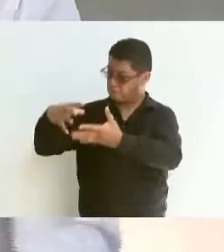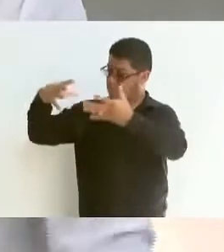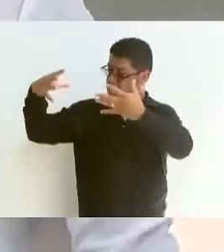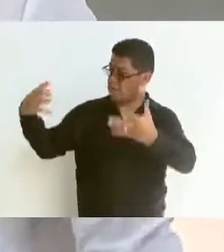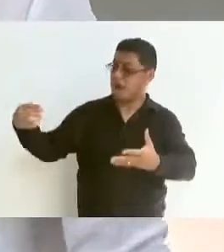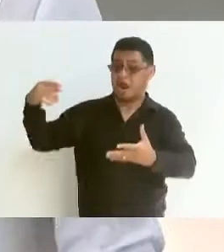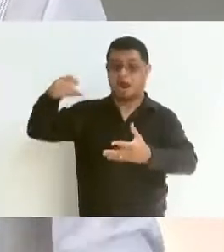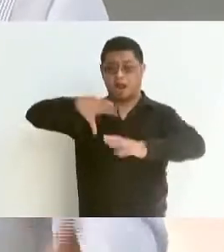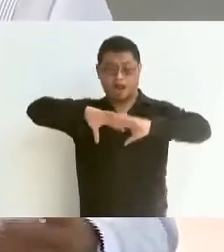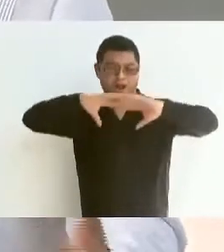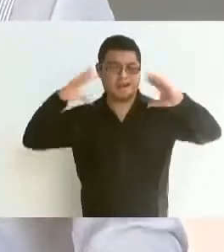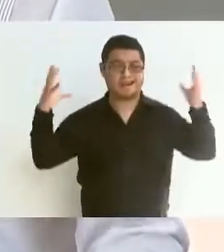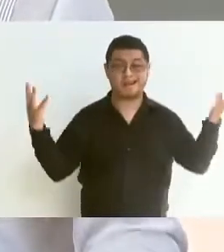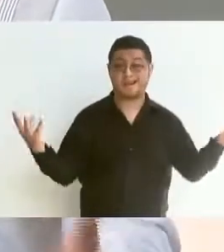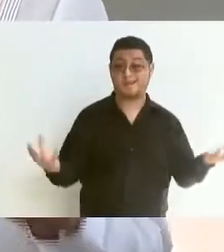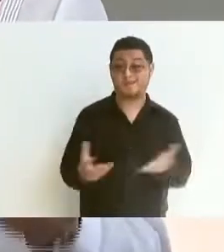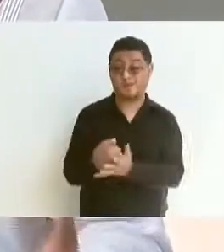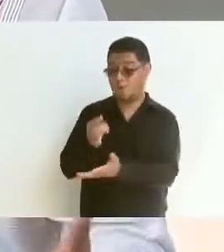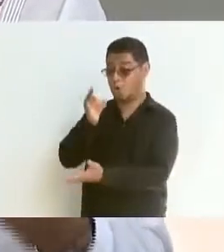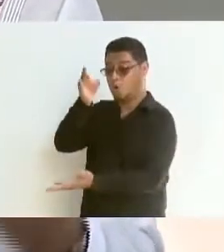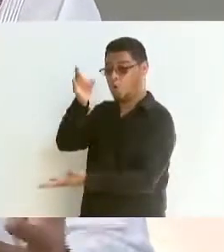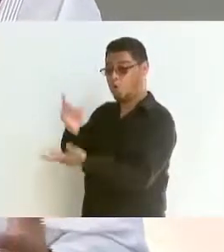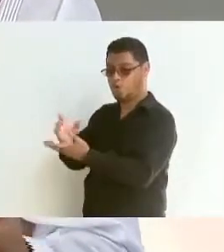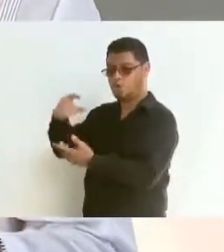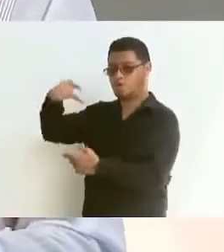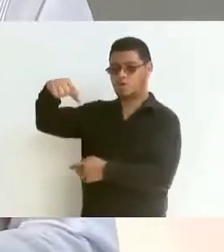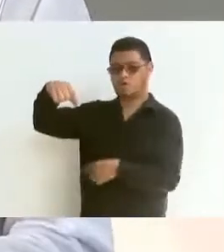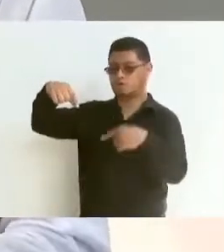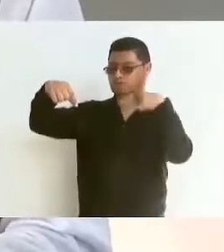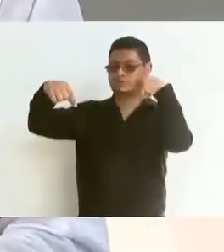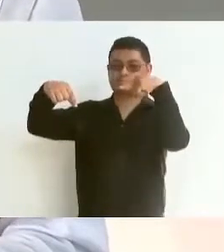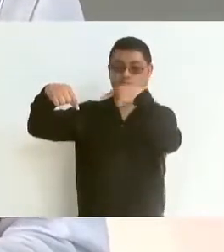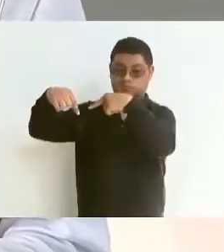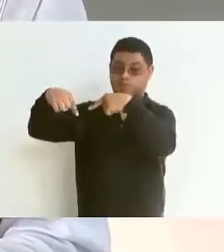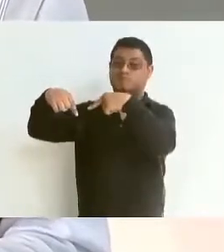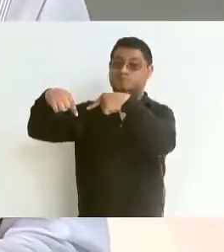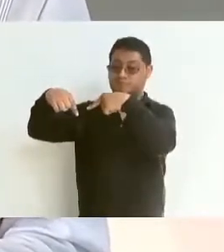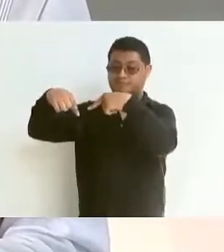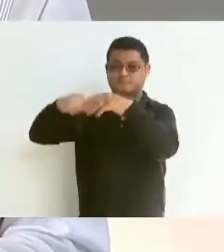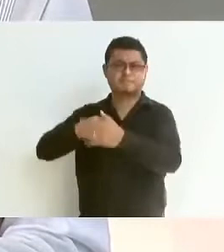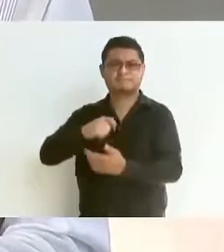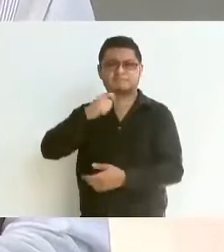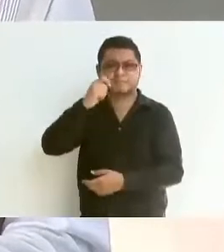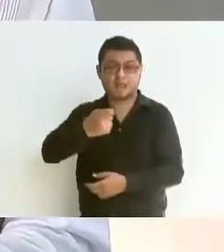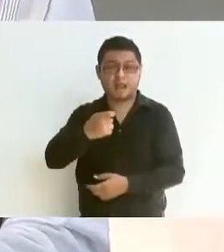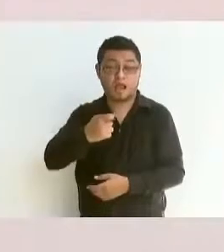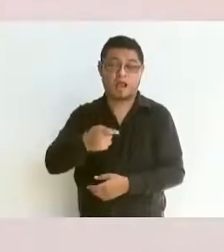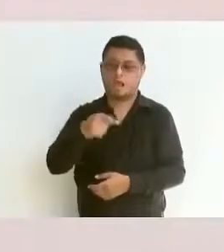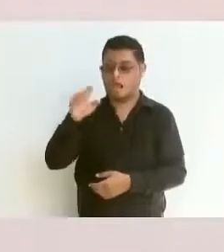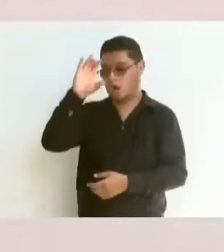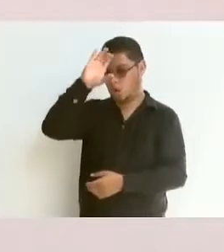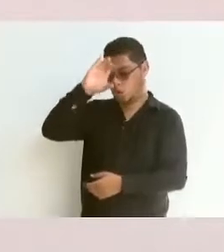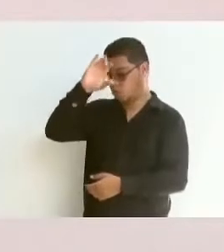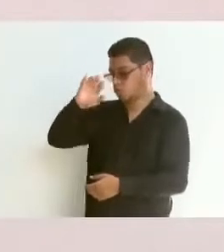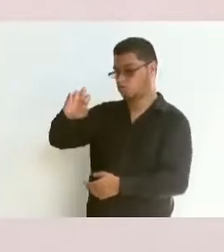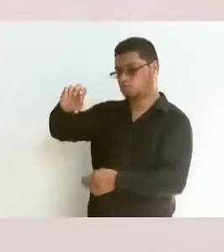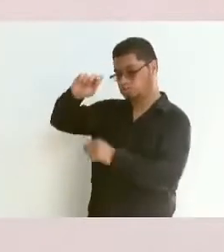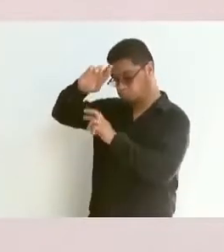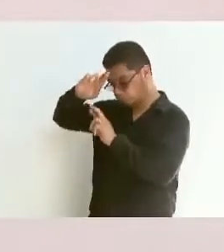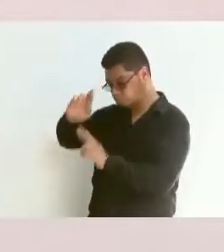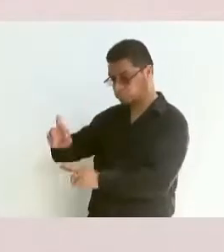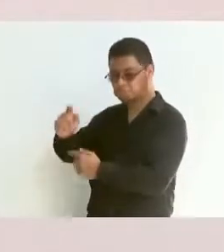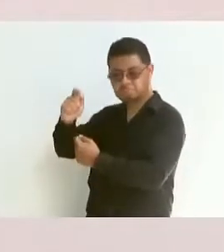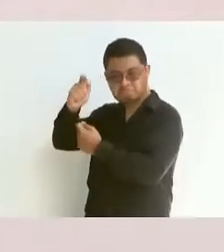Esto va a exaltar aún más la importancia cultural, arqueológica,